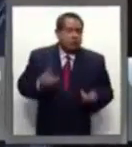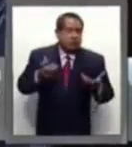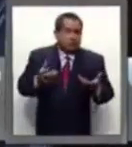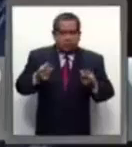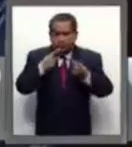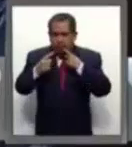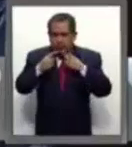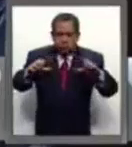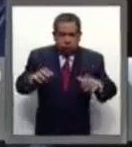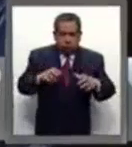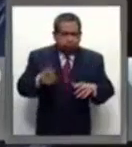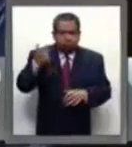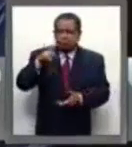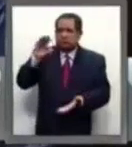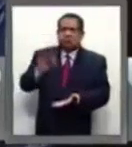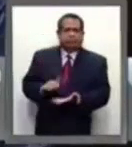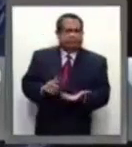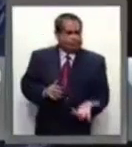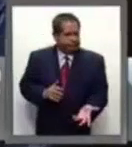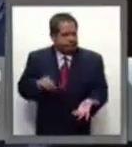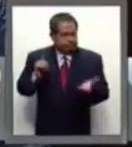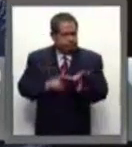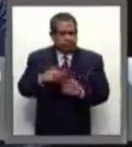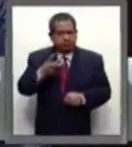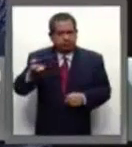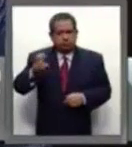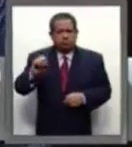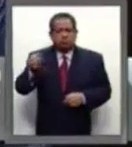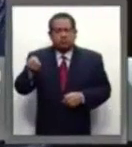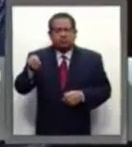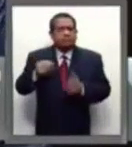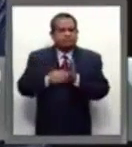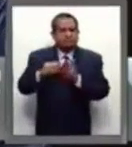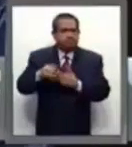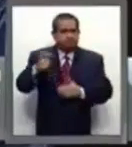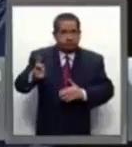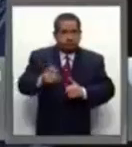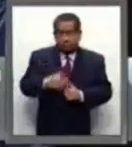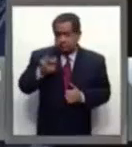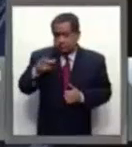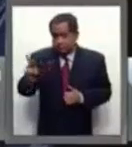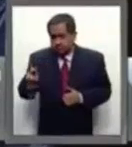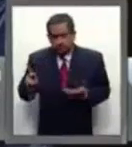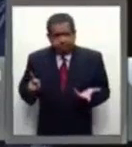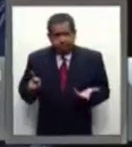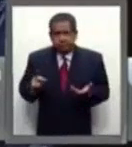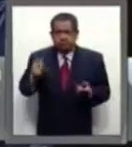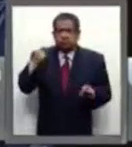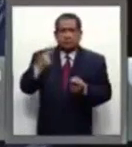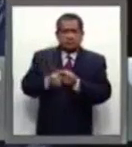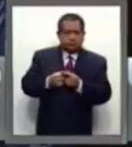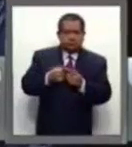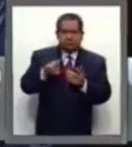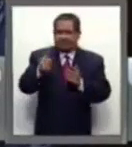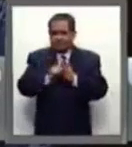fue recortada en el mes de mayo a 1.309 millones de pesos. Sin embargo, hasta el tercer trimestre,